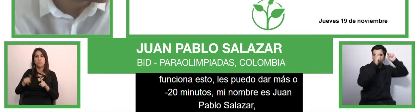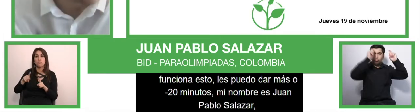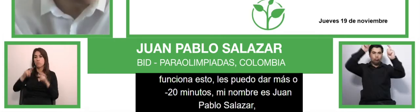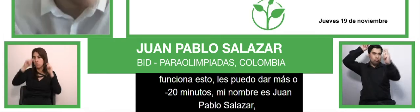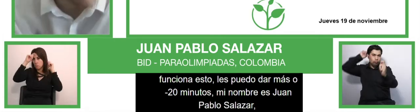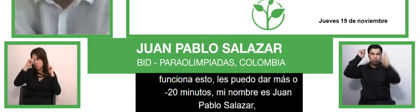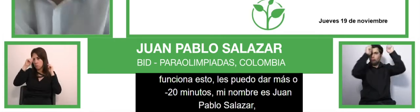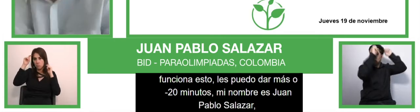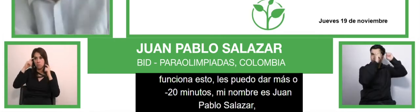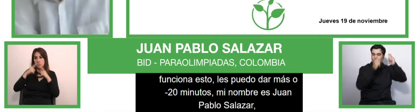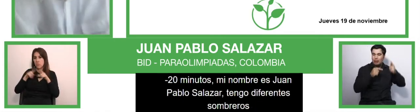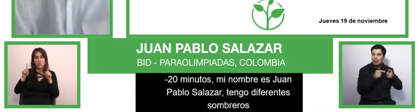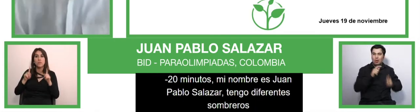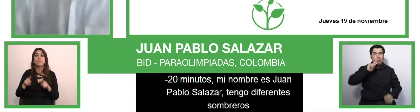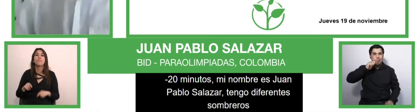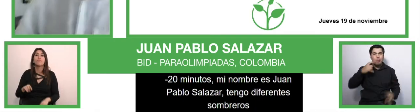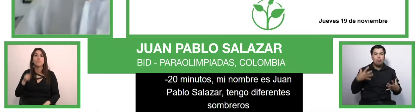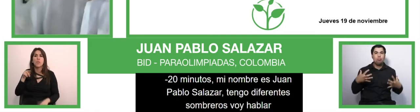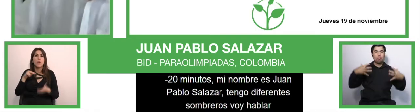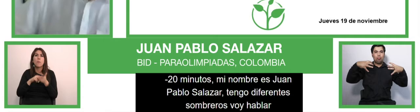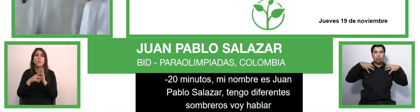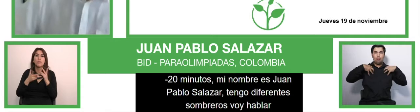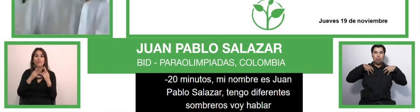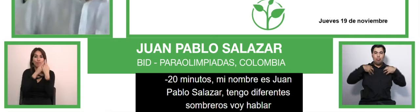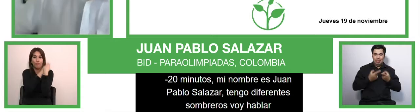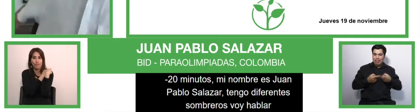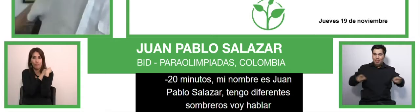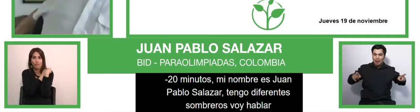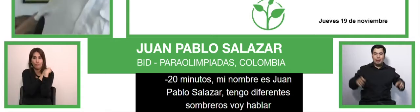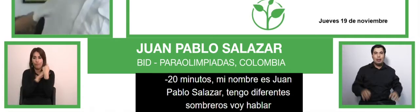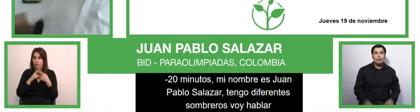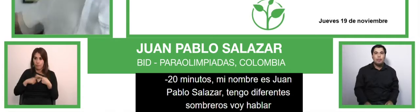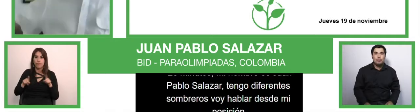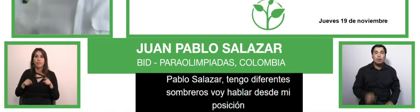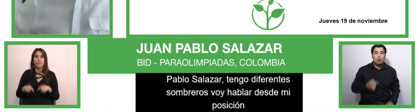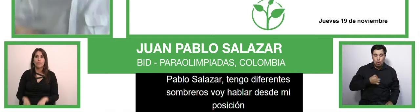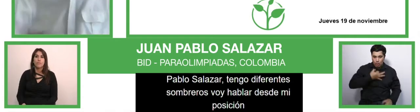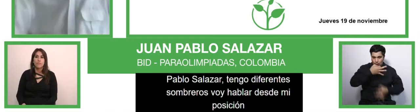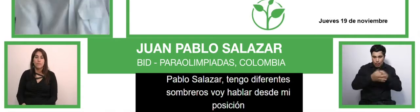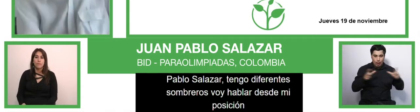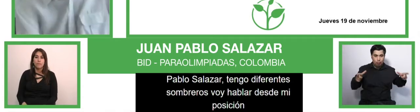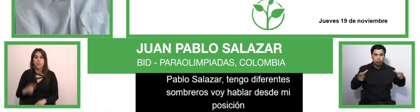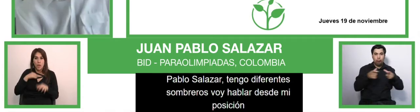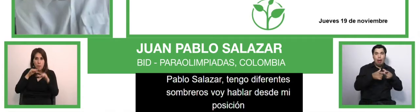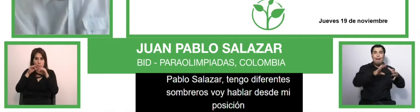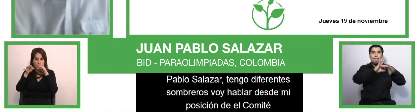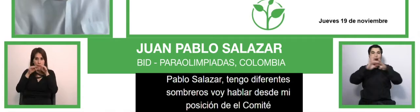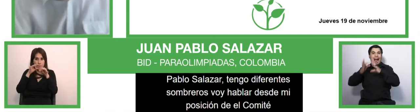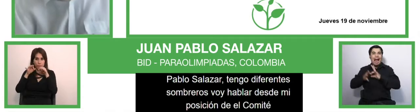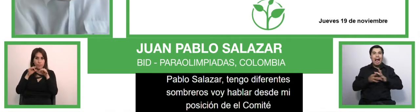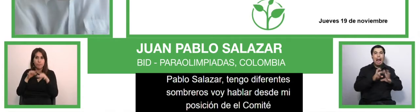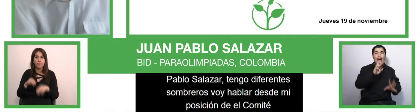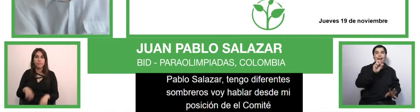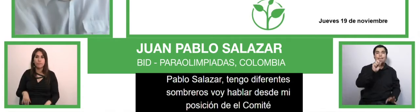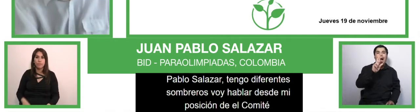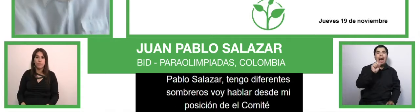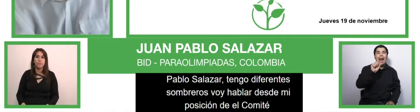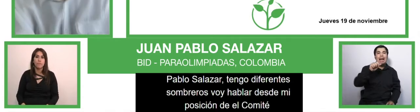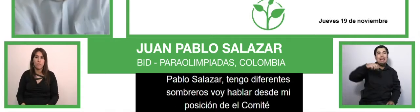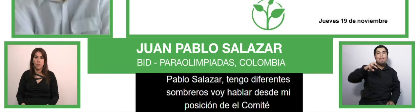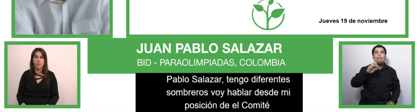desde mi posición desde el Comité Paralímpico Internacional, donde también sirvo como